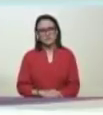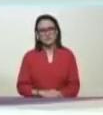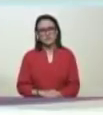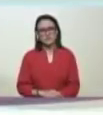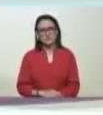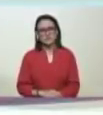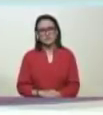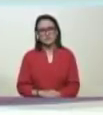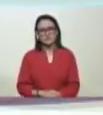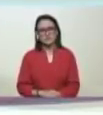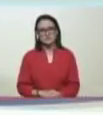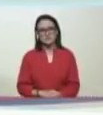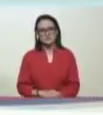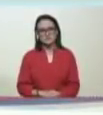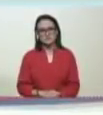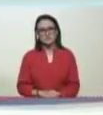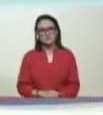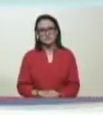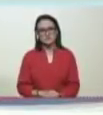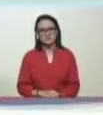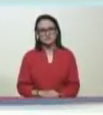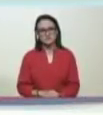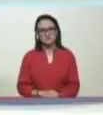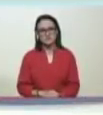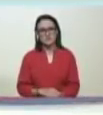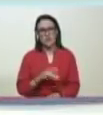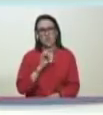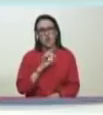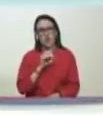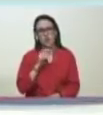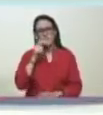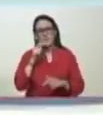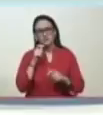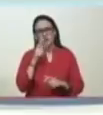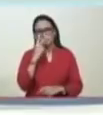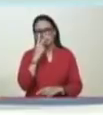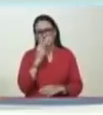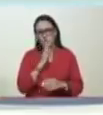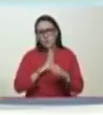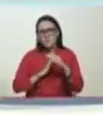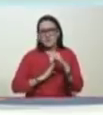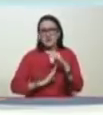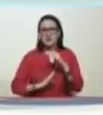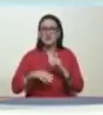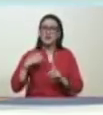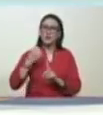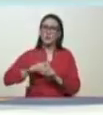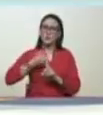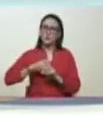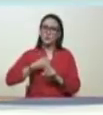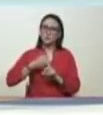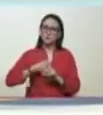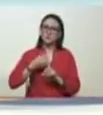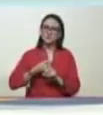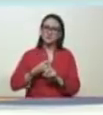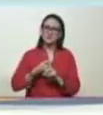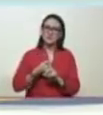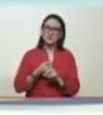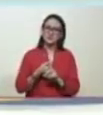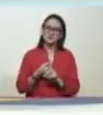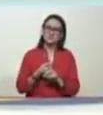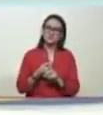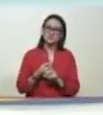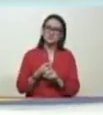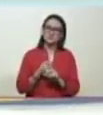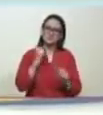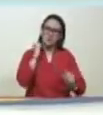manchado por el dolor de los humildes, en su lucha y en la masacre que